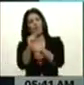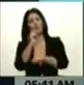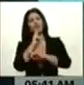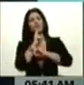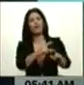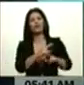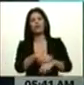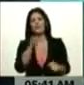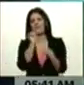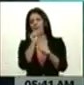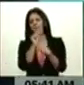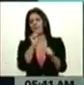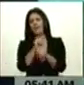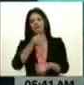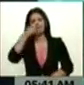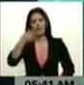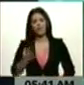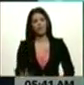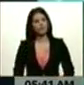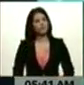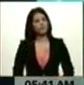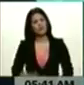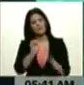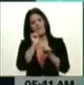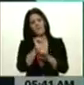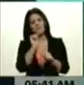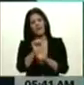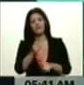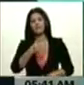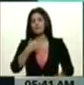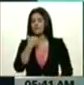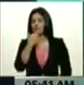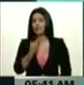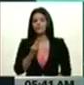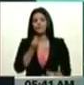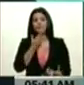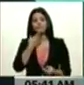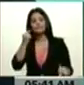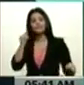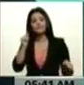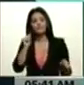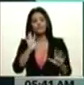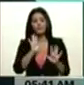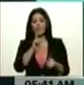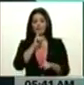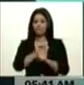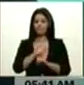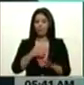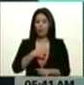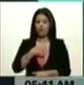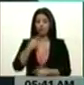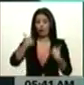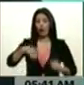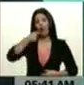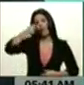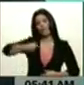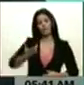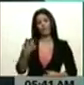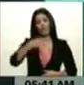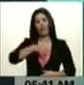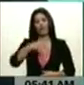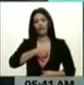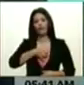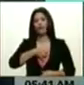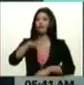cosas así, mira, Tin, tómalas en tu cara. Pero yo estoy seguro, y voy a pedir allá arriba que nos pongamos